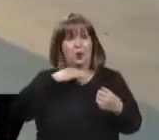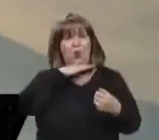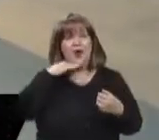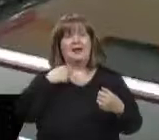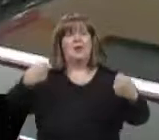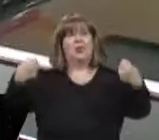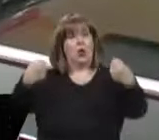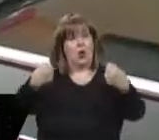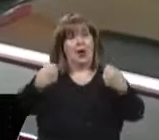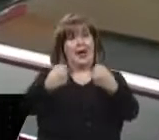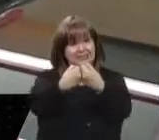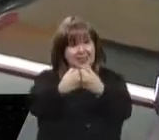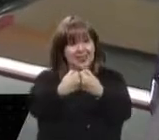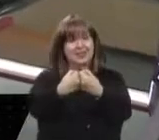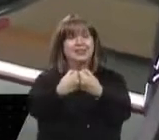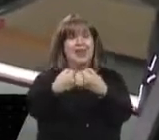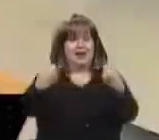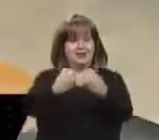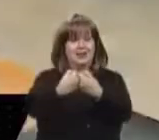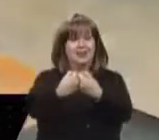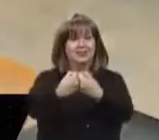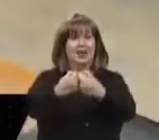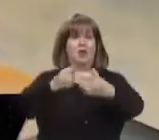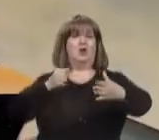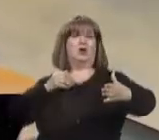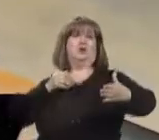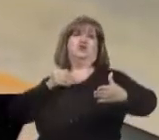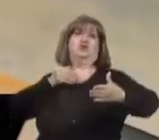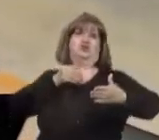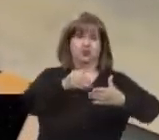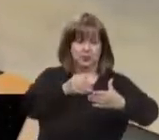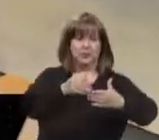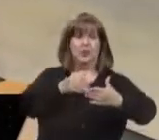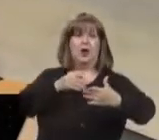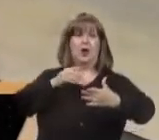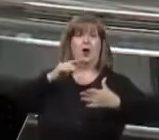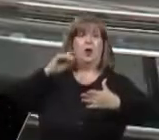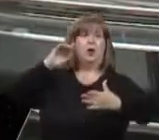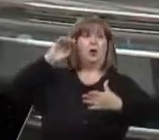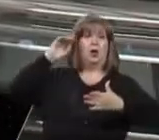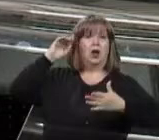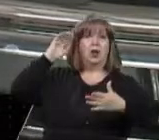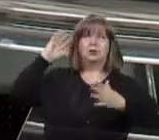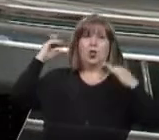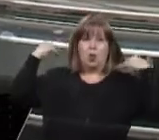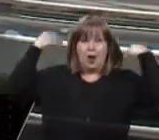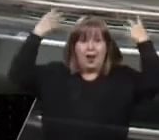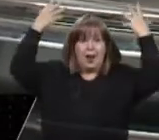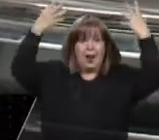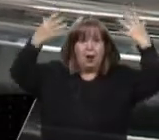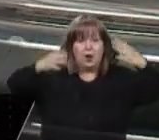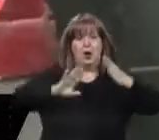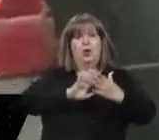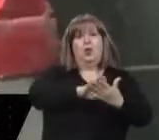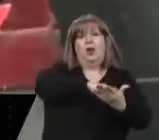material pesado, adentro de un habitáculo, es un arma mortal. Porque cuando hay un vuelco, hasta una mascota te puede matar. Es algo que enseñan en los cursos,